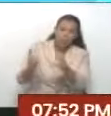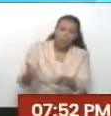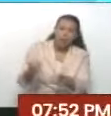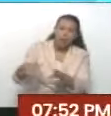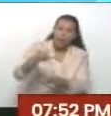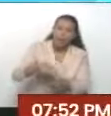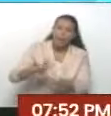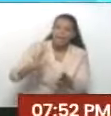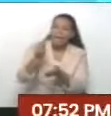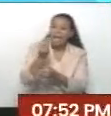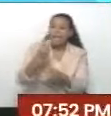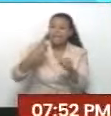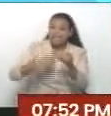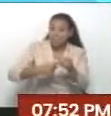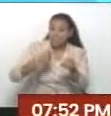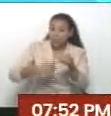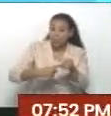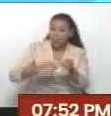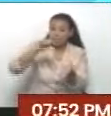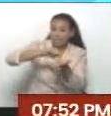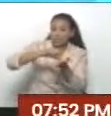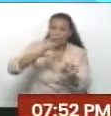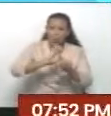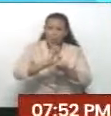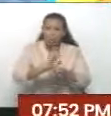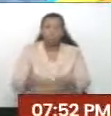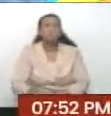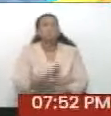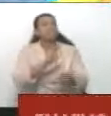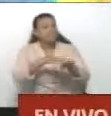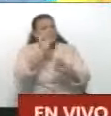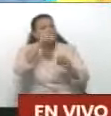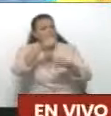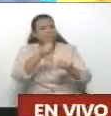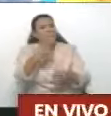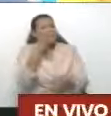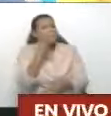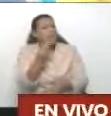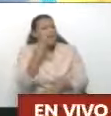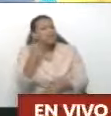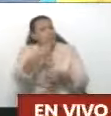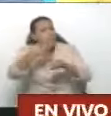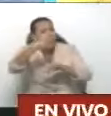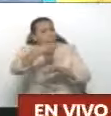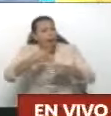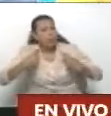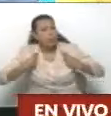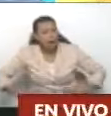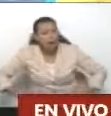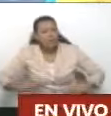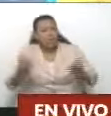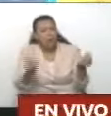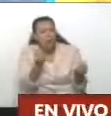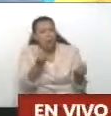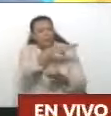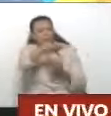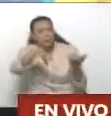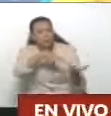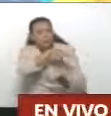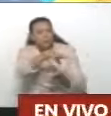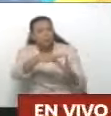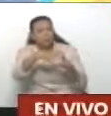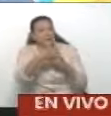en Quito. Sí, esta experiencia fue una búsqueda humana, presidente, frente